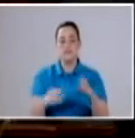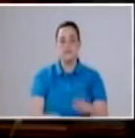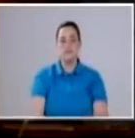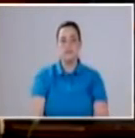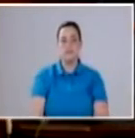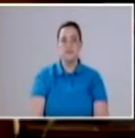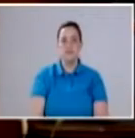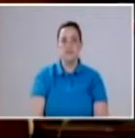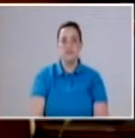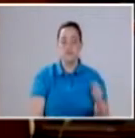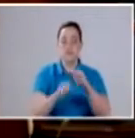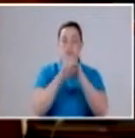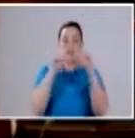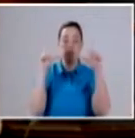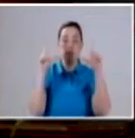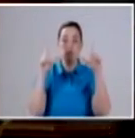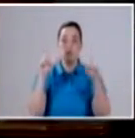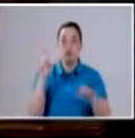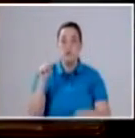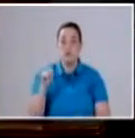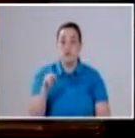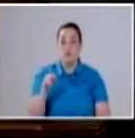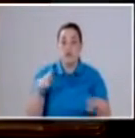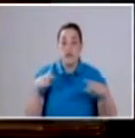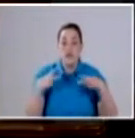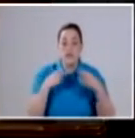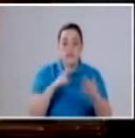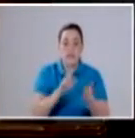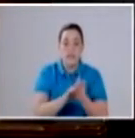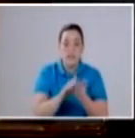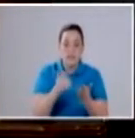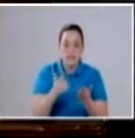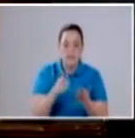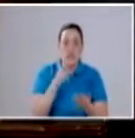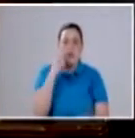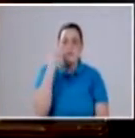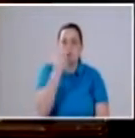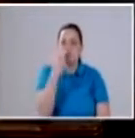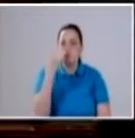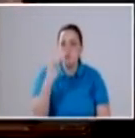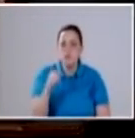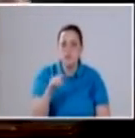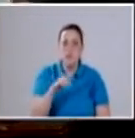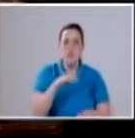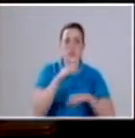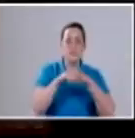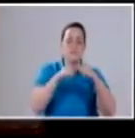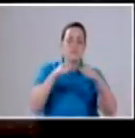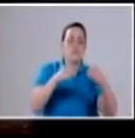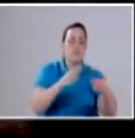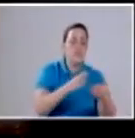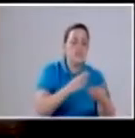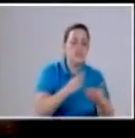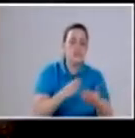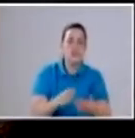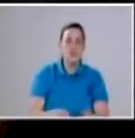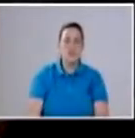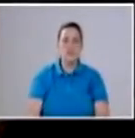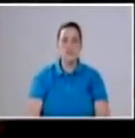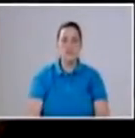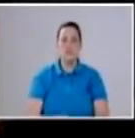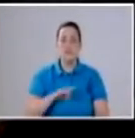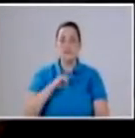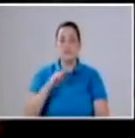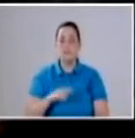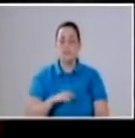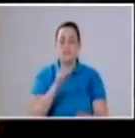de repente, no, ni siquiera habían libros, sino que buscó en el rollo lo que estaba escrito, Isaías capítulo 61, y